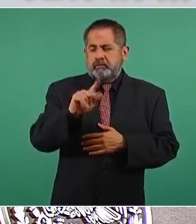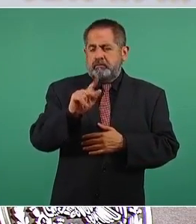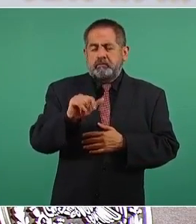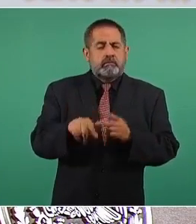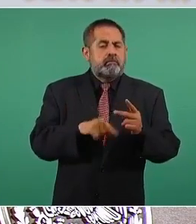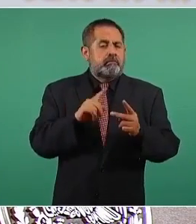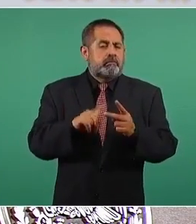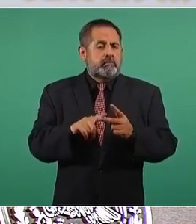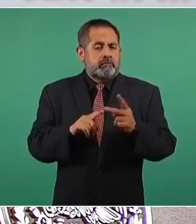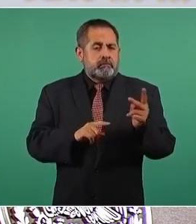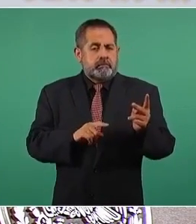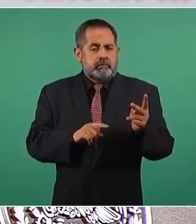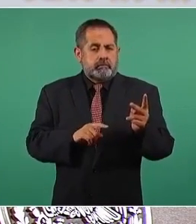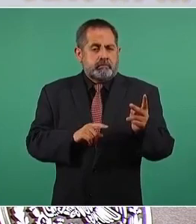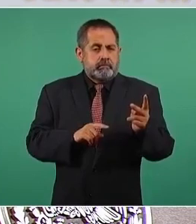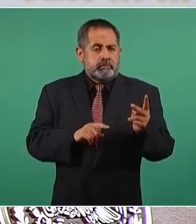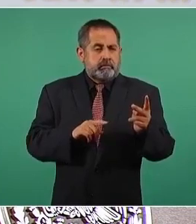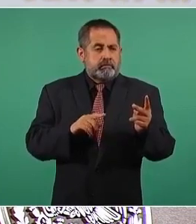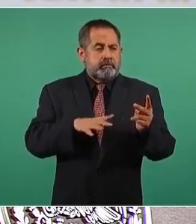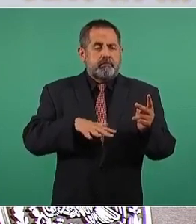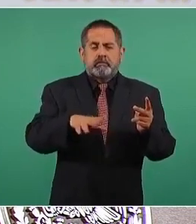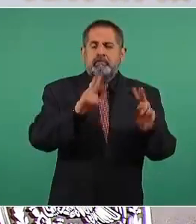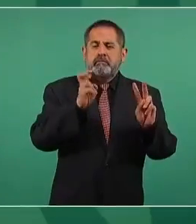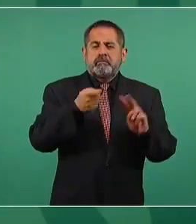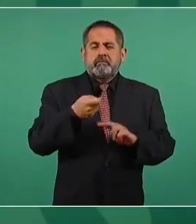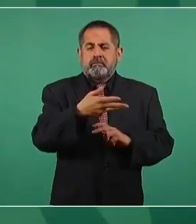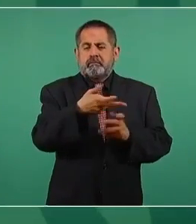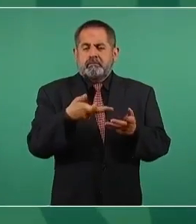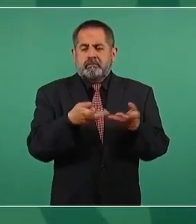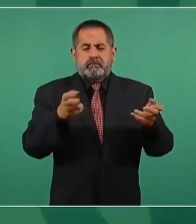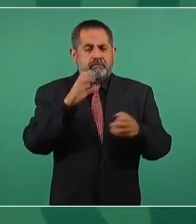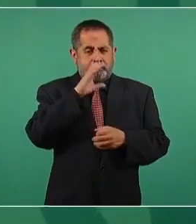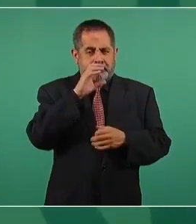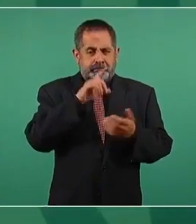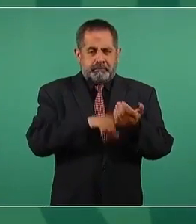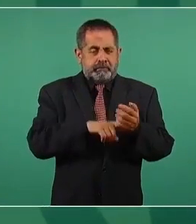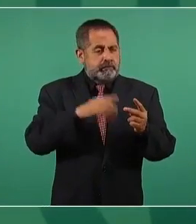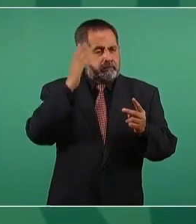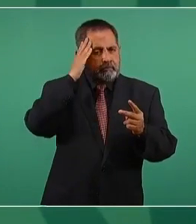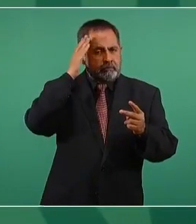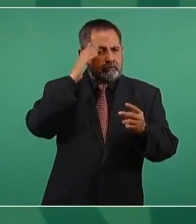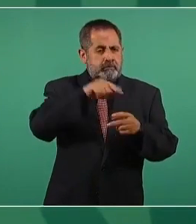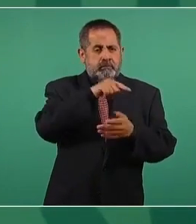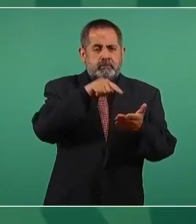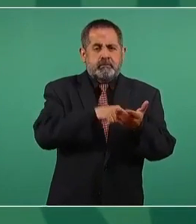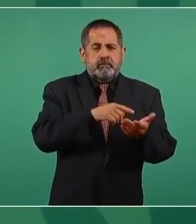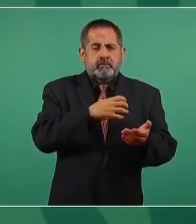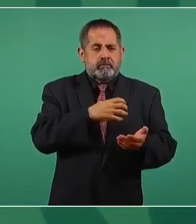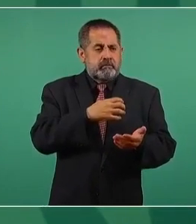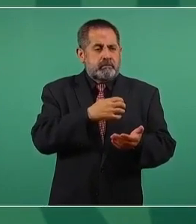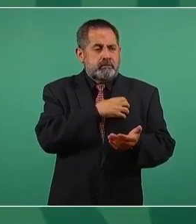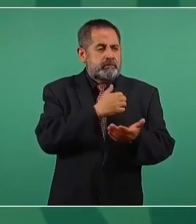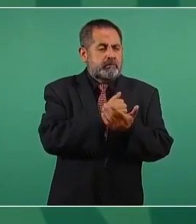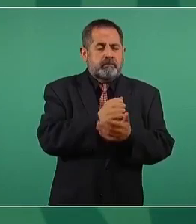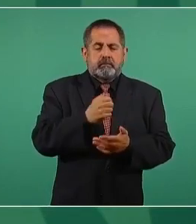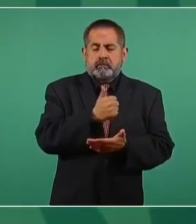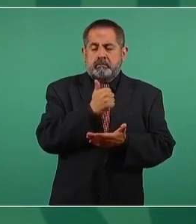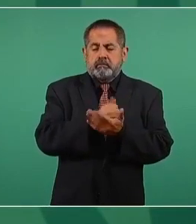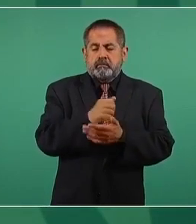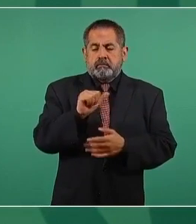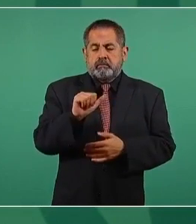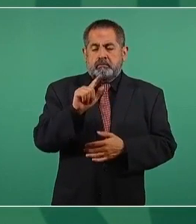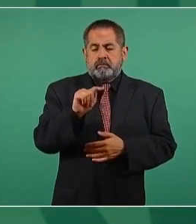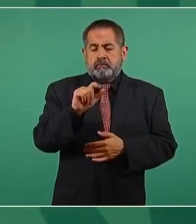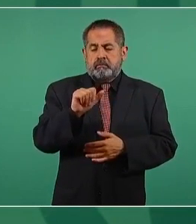y otro en la Tierra Caliente, con cabecera en Ciudad Altamirano.